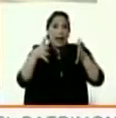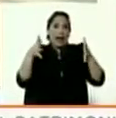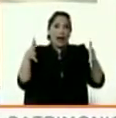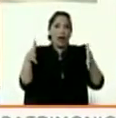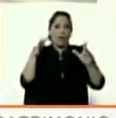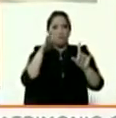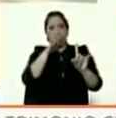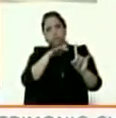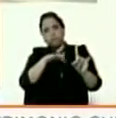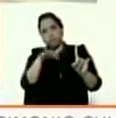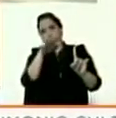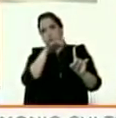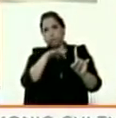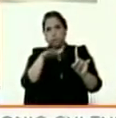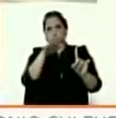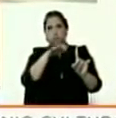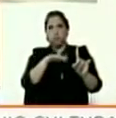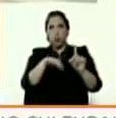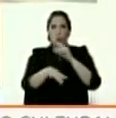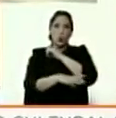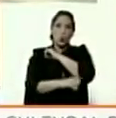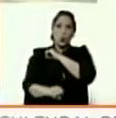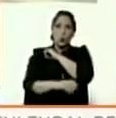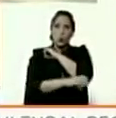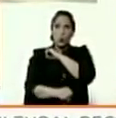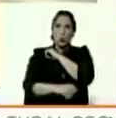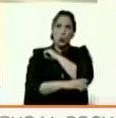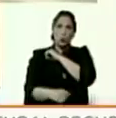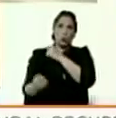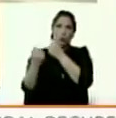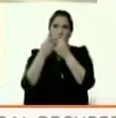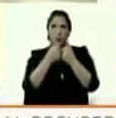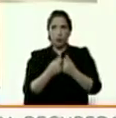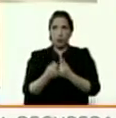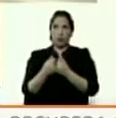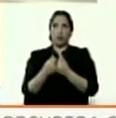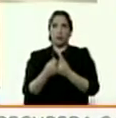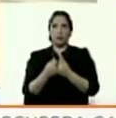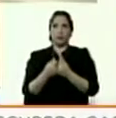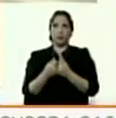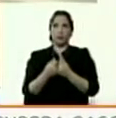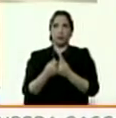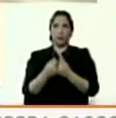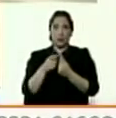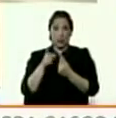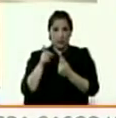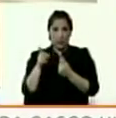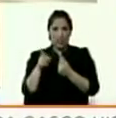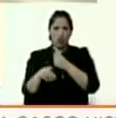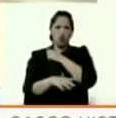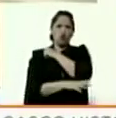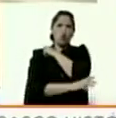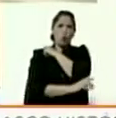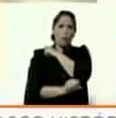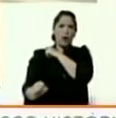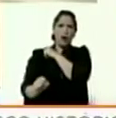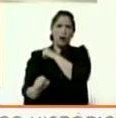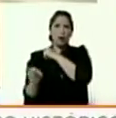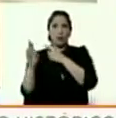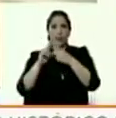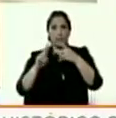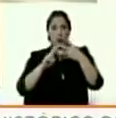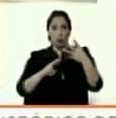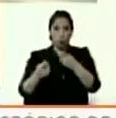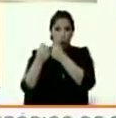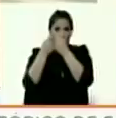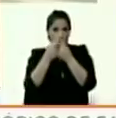trama de corrupción financiera que procuraba robarle los recursos, los